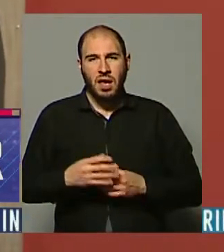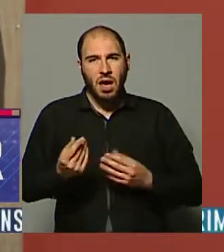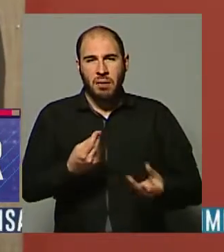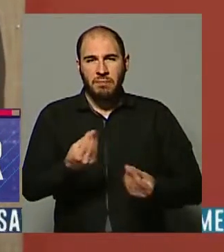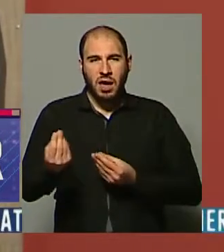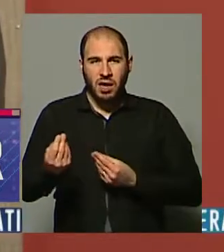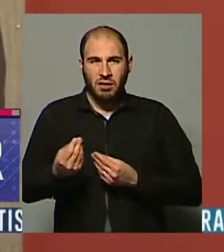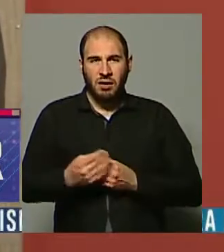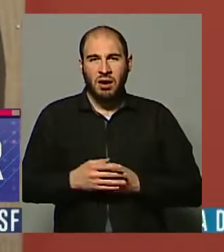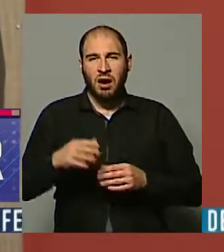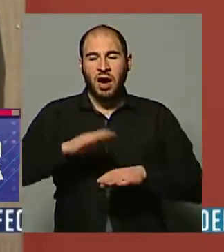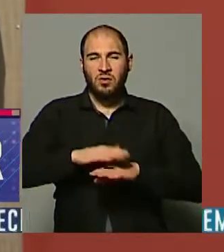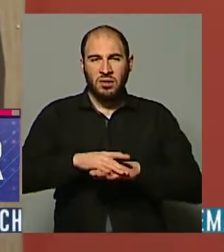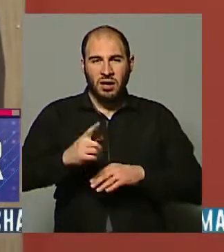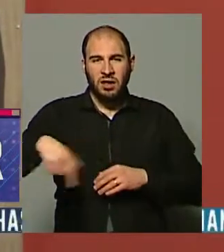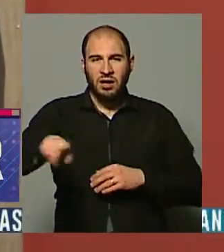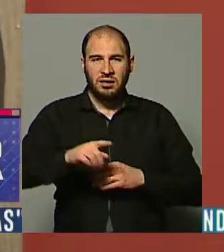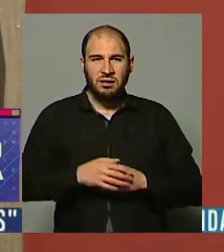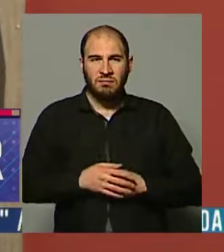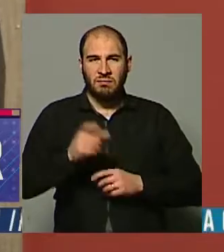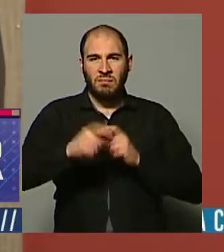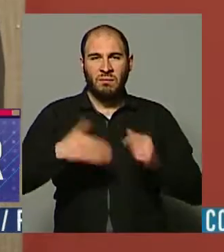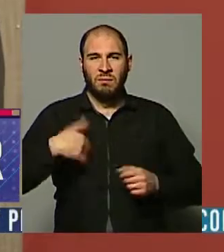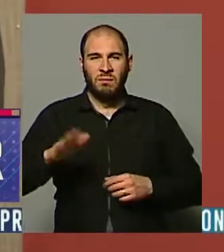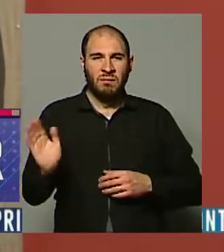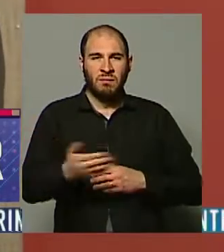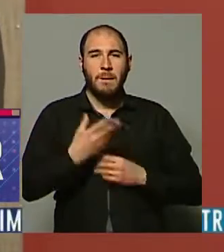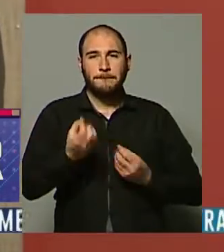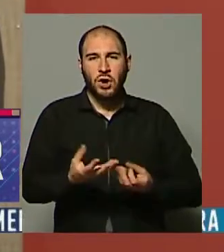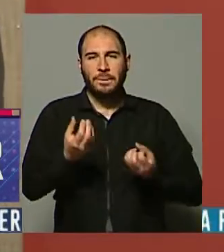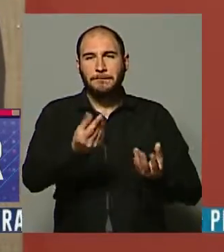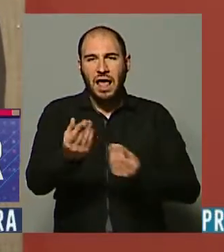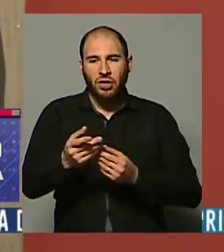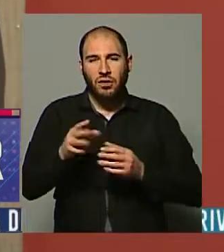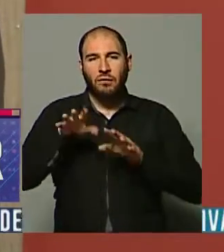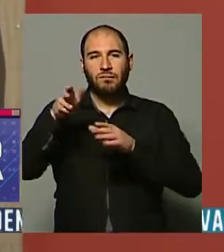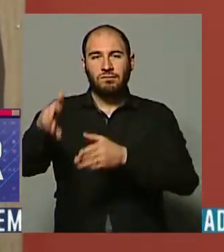que había dentro de las autoridades era que todos los argentinos por miedo fueran a